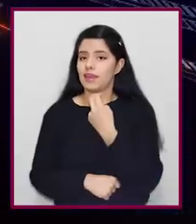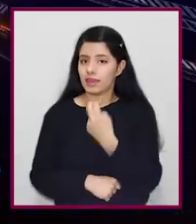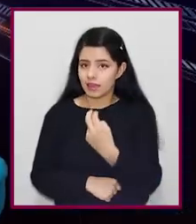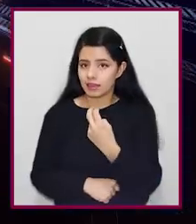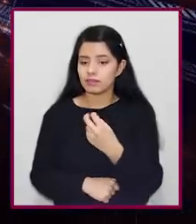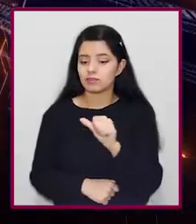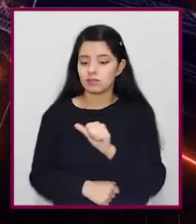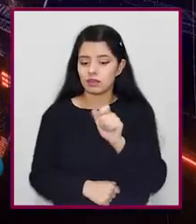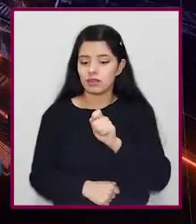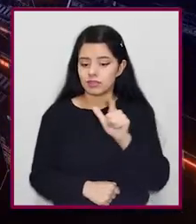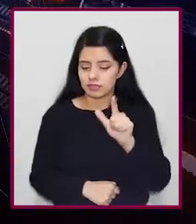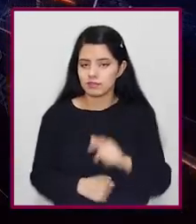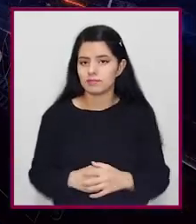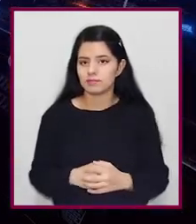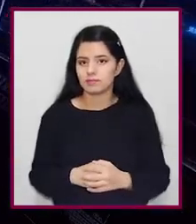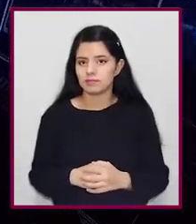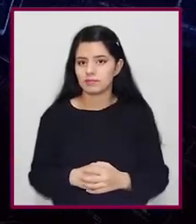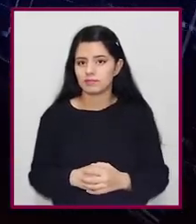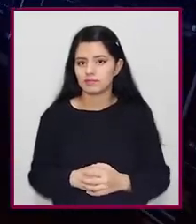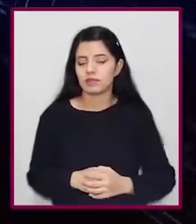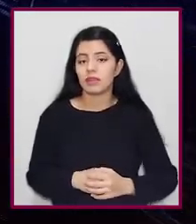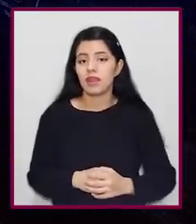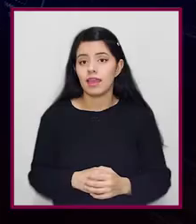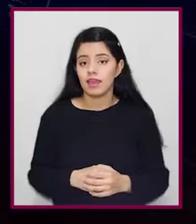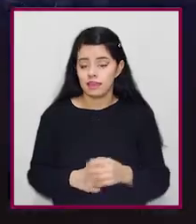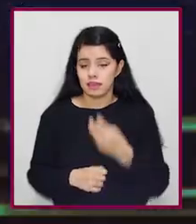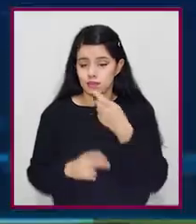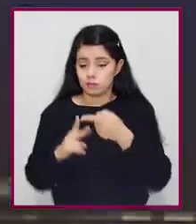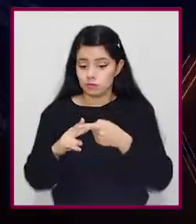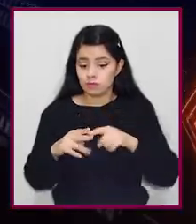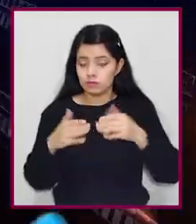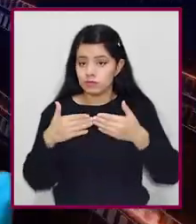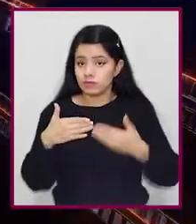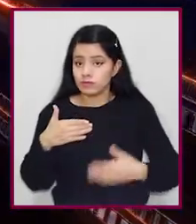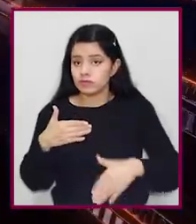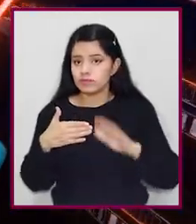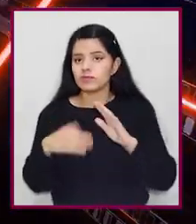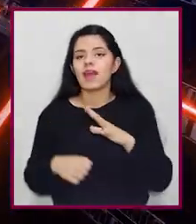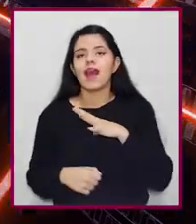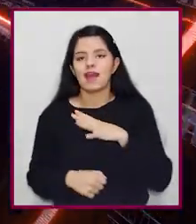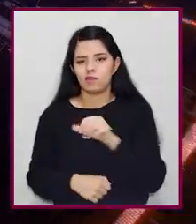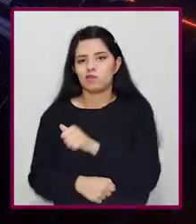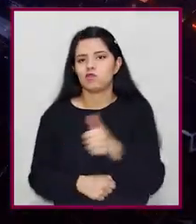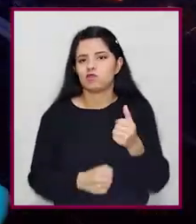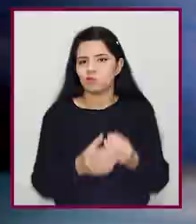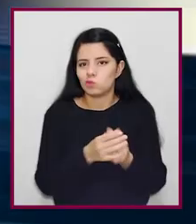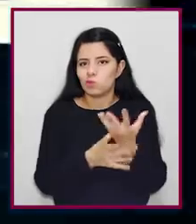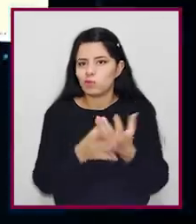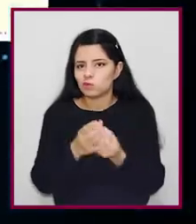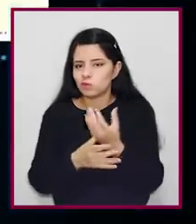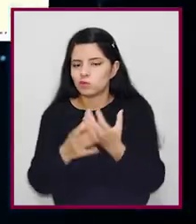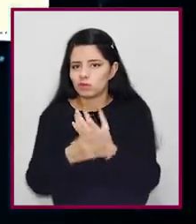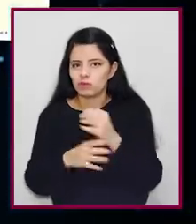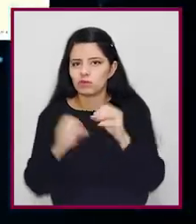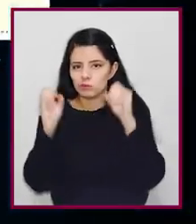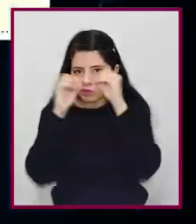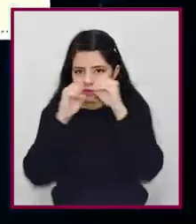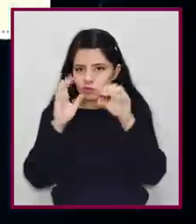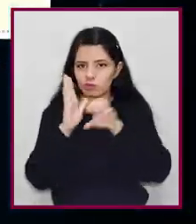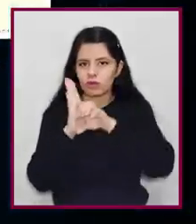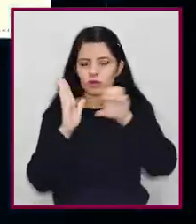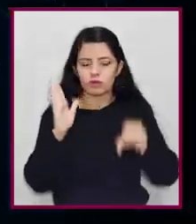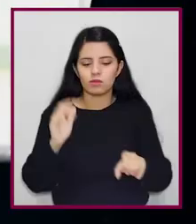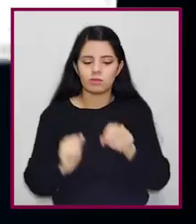¡Exactamente, Axelino Panivino! A partir de ahí, emergieron otros buscadores como OSU,